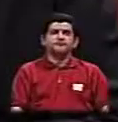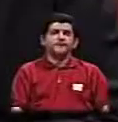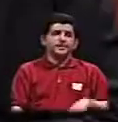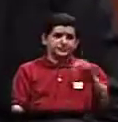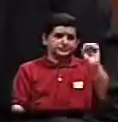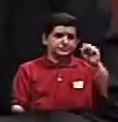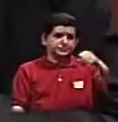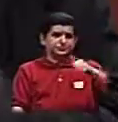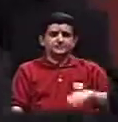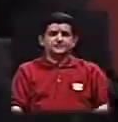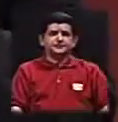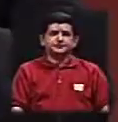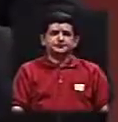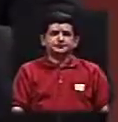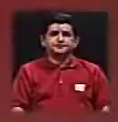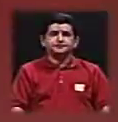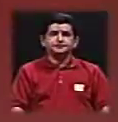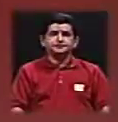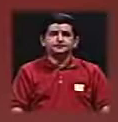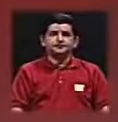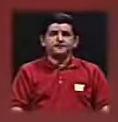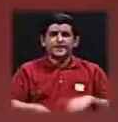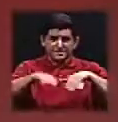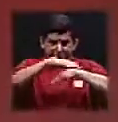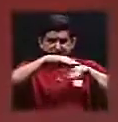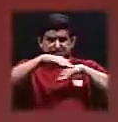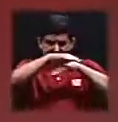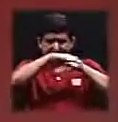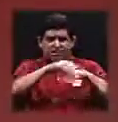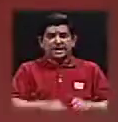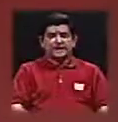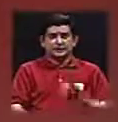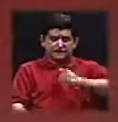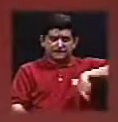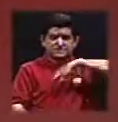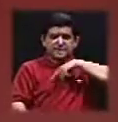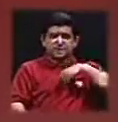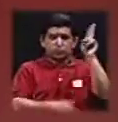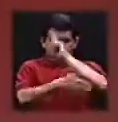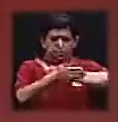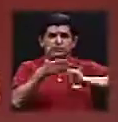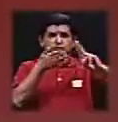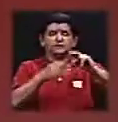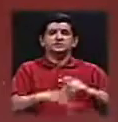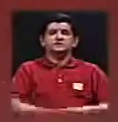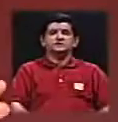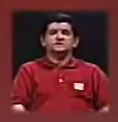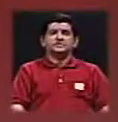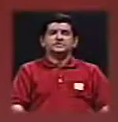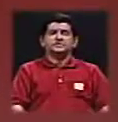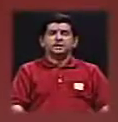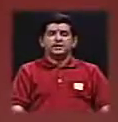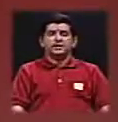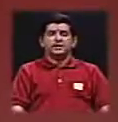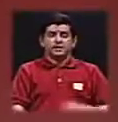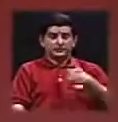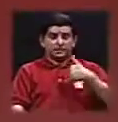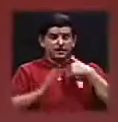Sí, las sedes de nuestra universidad ocupan una